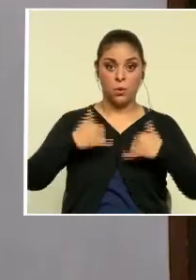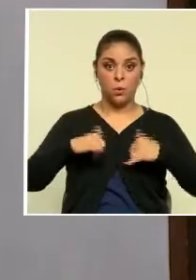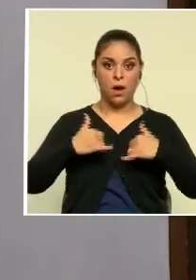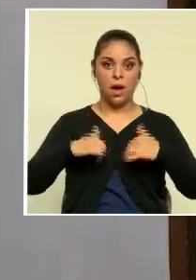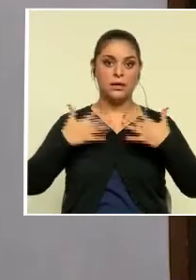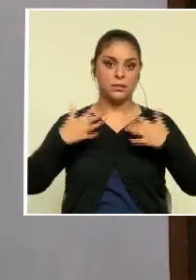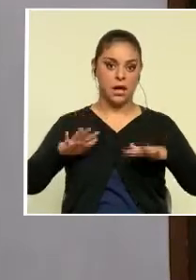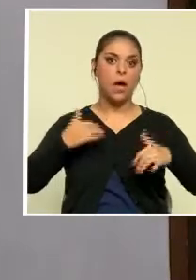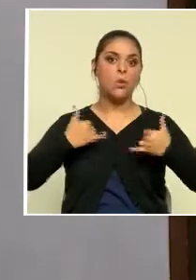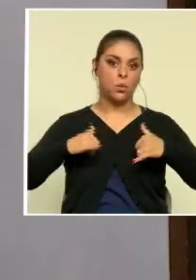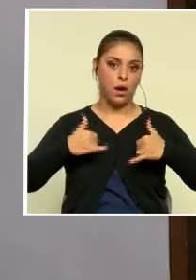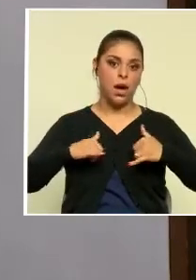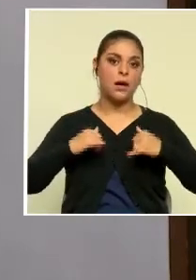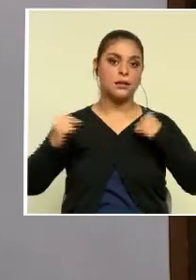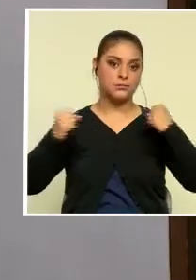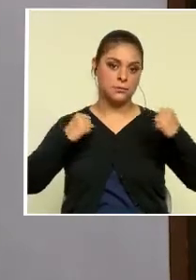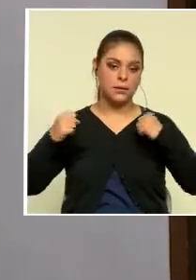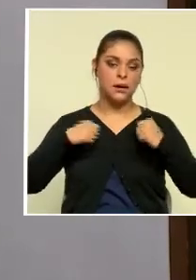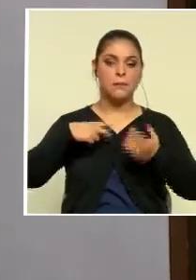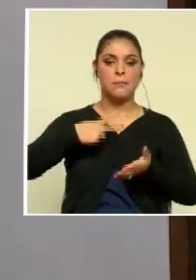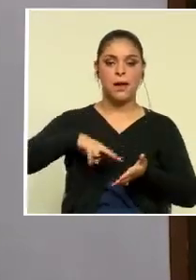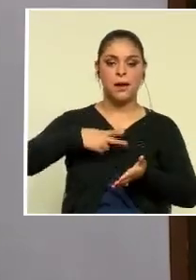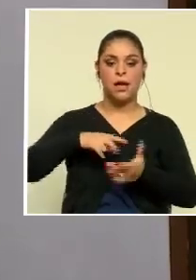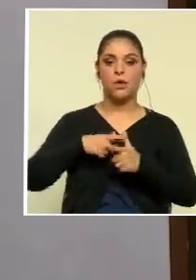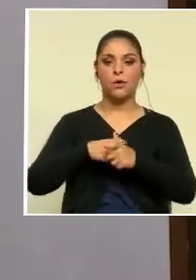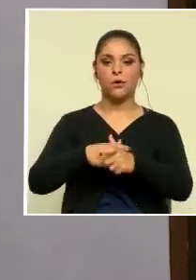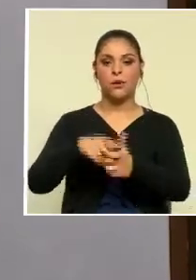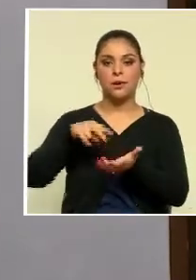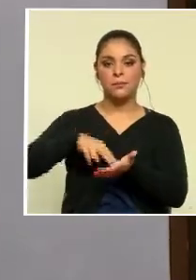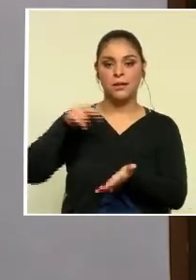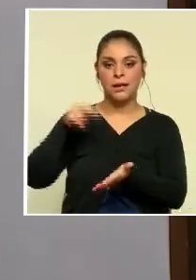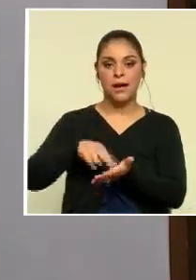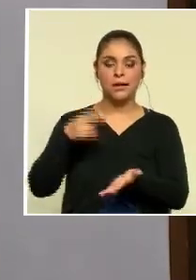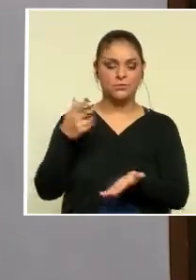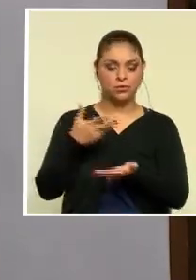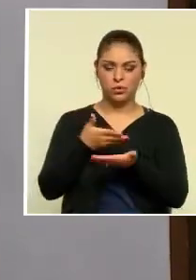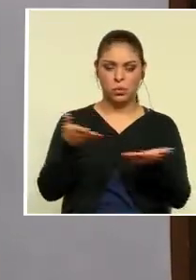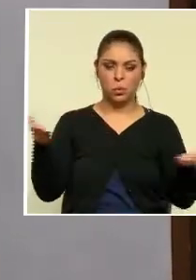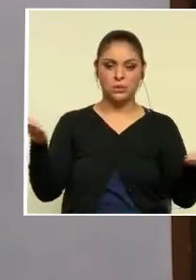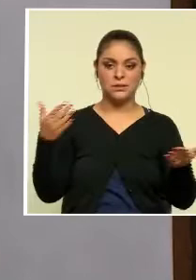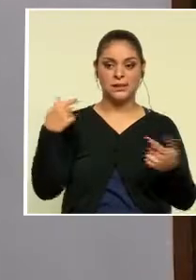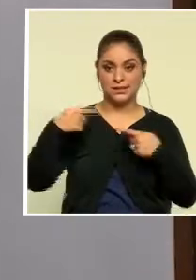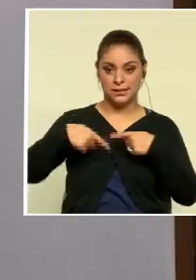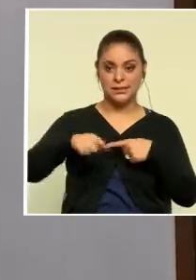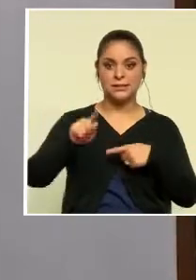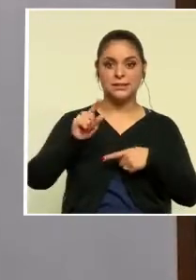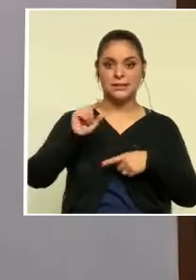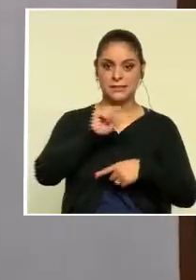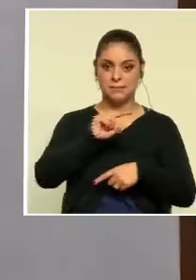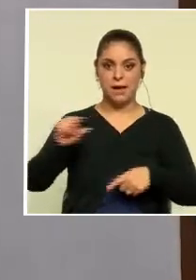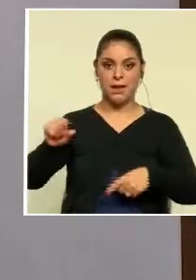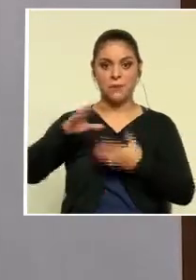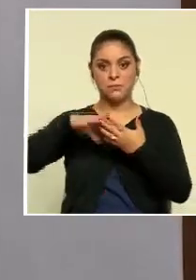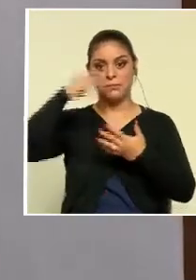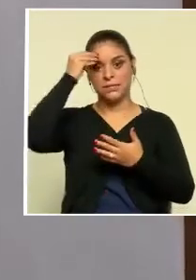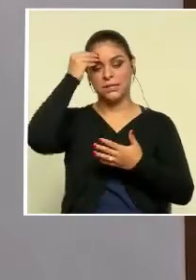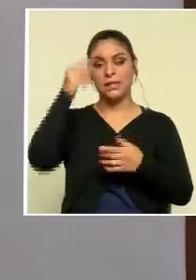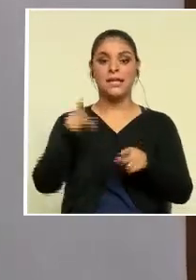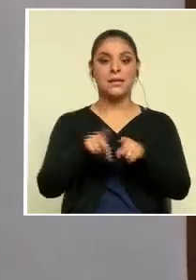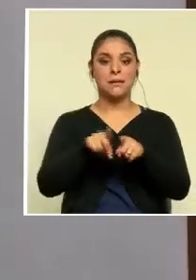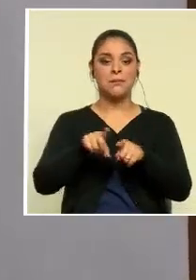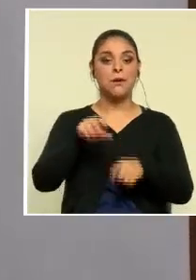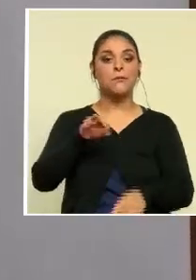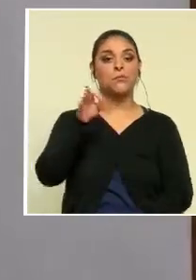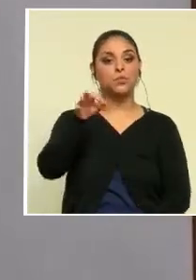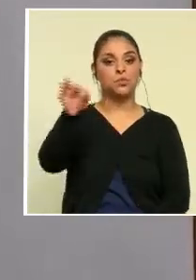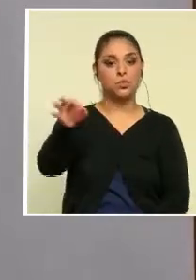ejercicio bailar wordpress fincar saltar todos lo que los que hemos visto a lo largo estos tres días y los demás que veremos